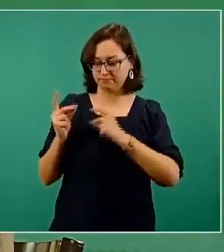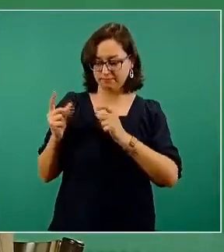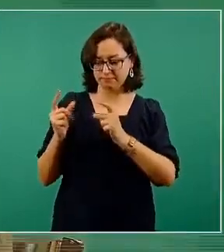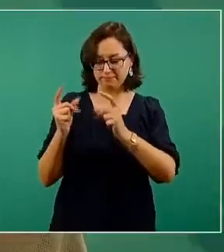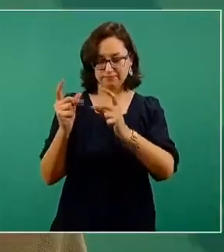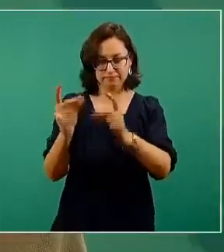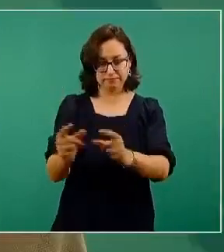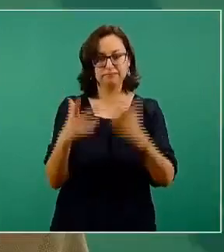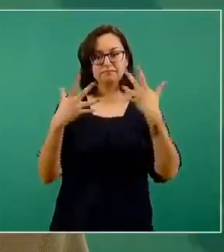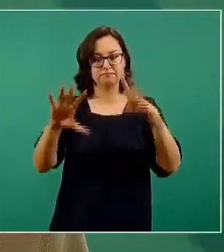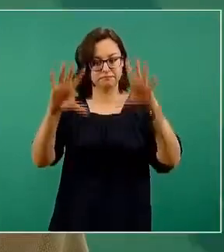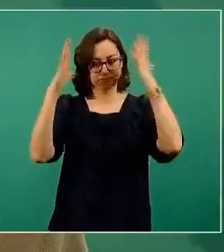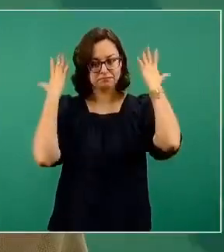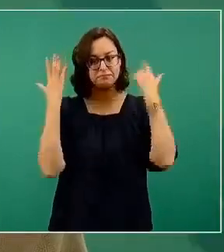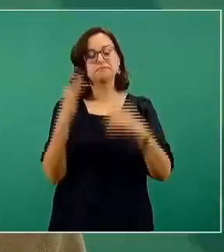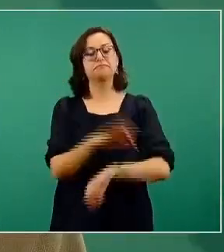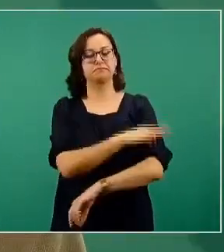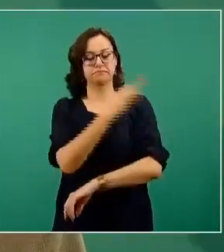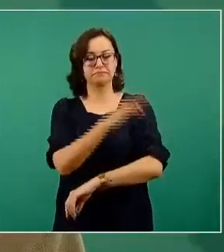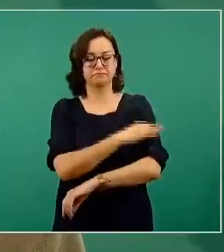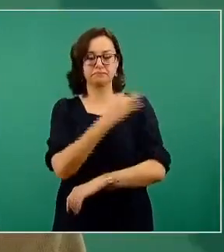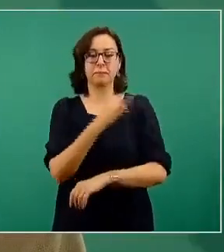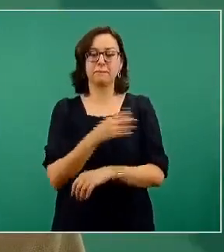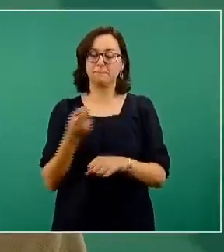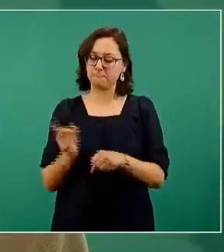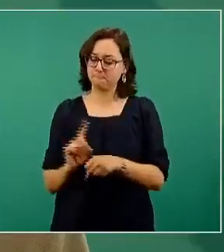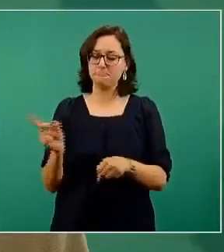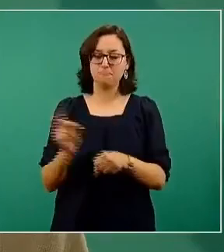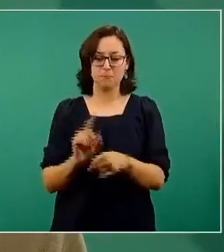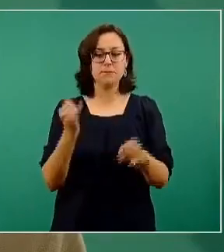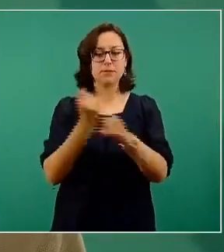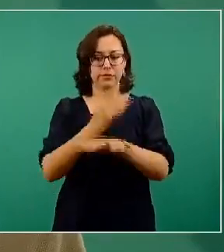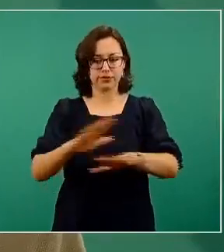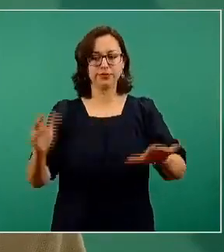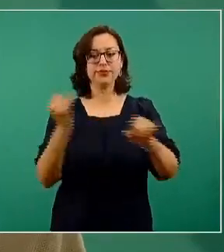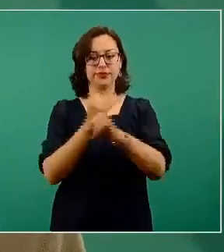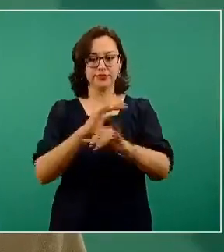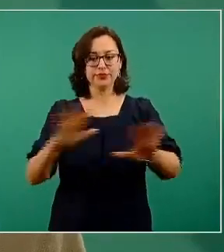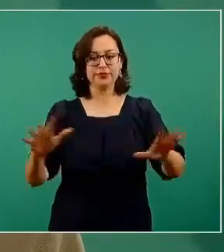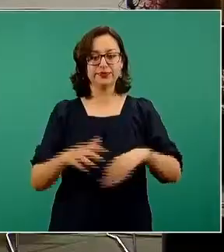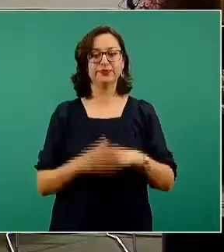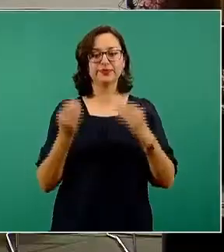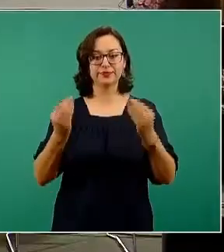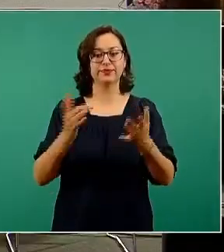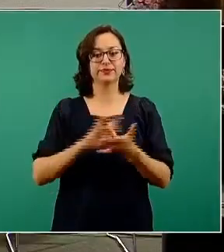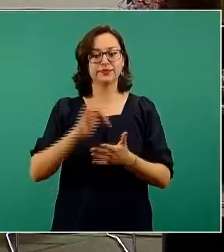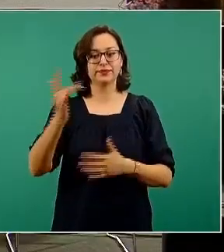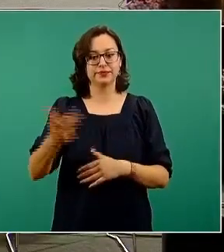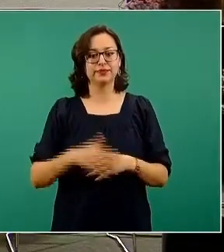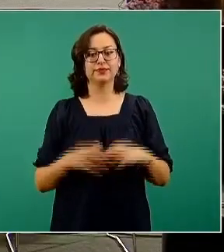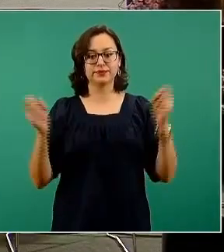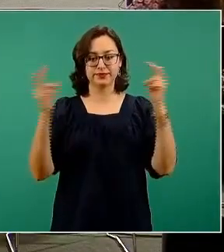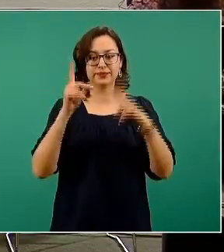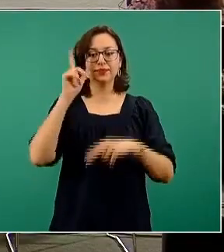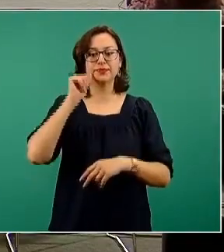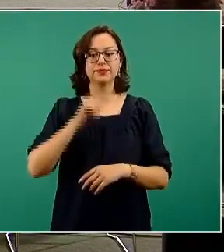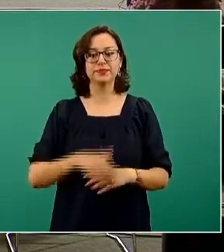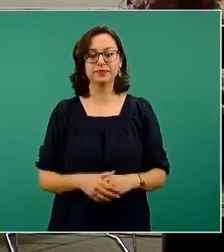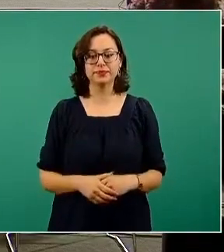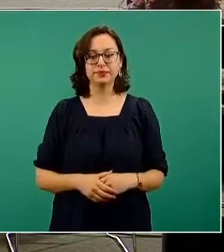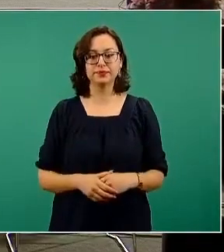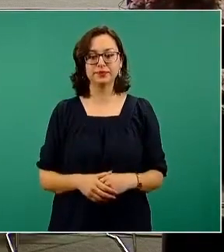sean a velocidades importantes y lo estaremos monitoreando día con día y reportando también con ustedes. Muchas gracias, nos vemos mañana.